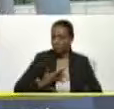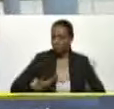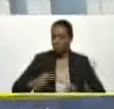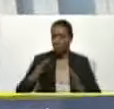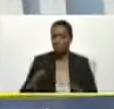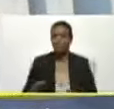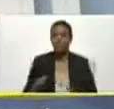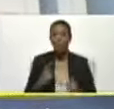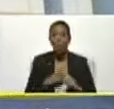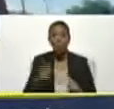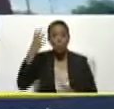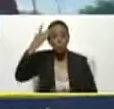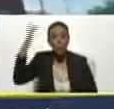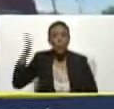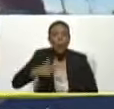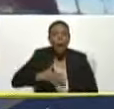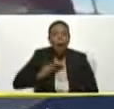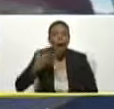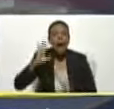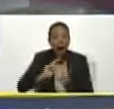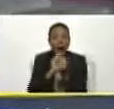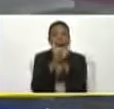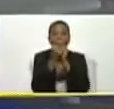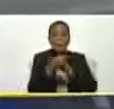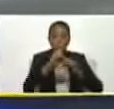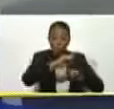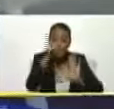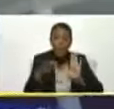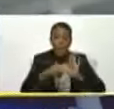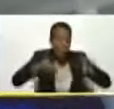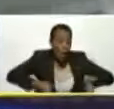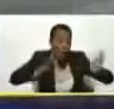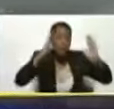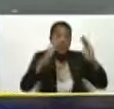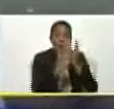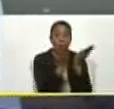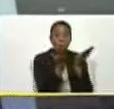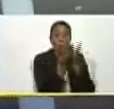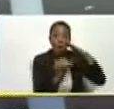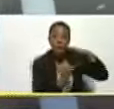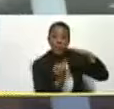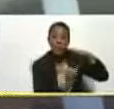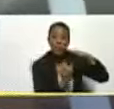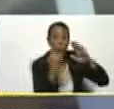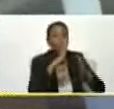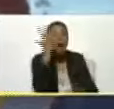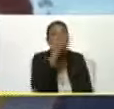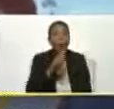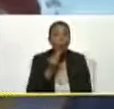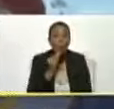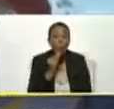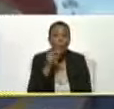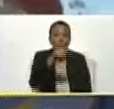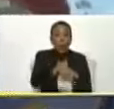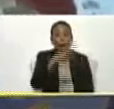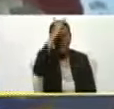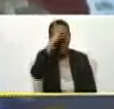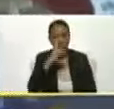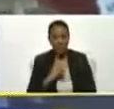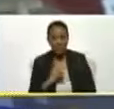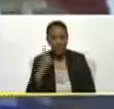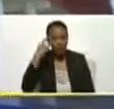y el otro sueño es habilitación total de nuestra institución para los jóvenes con